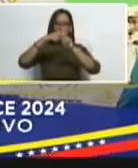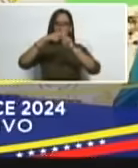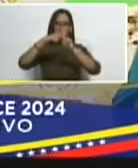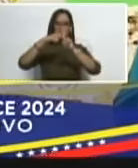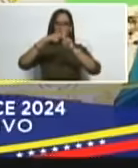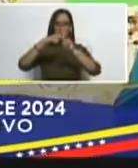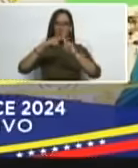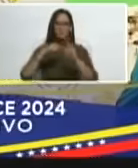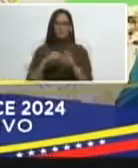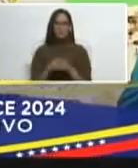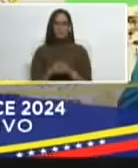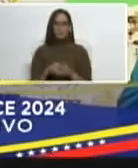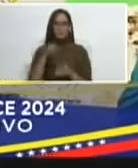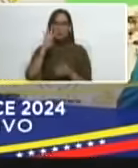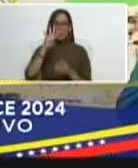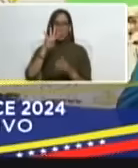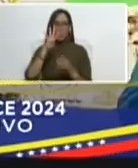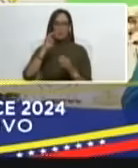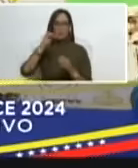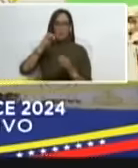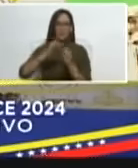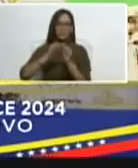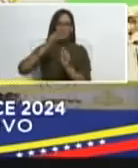cruz de 4 metros de altura.